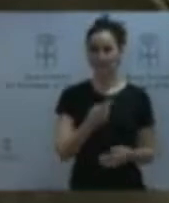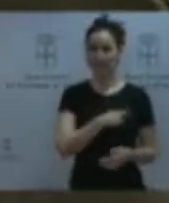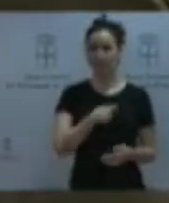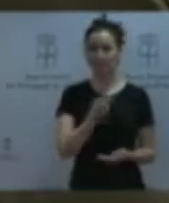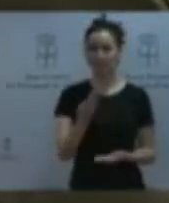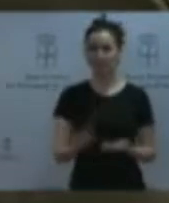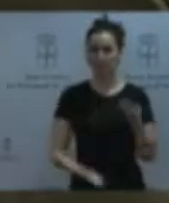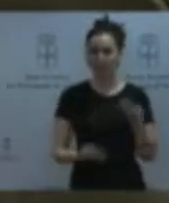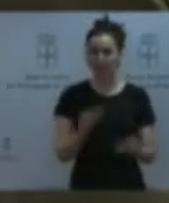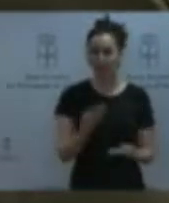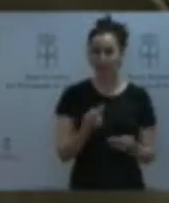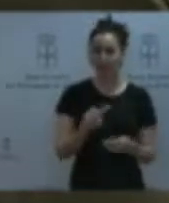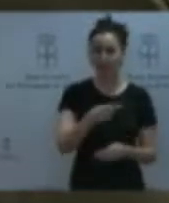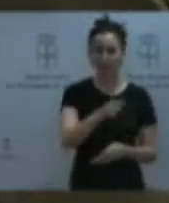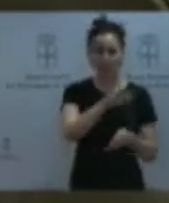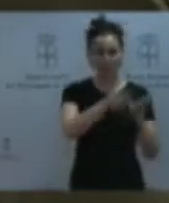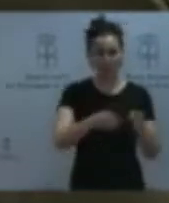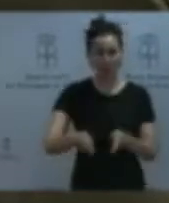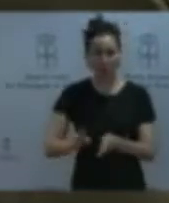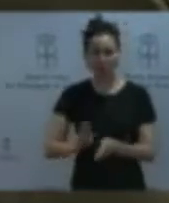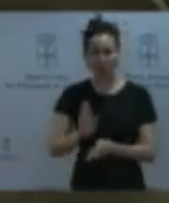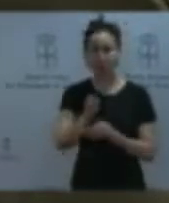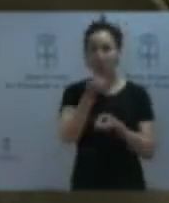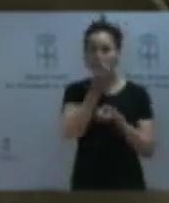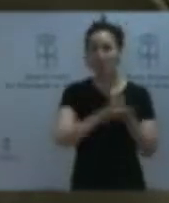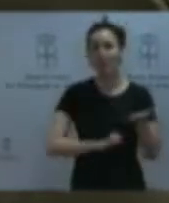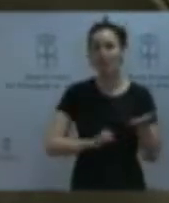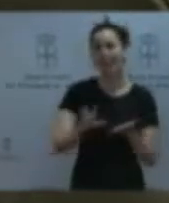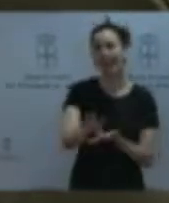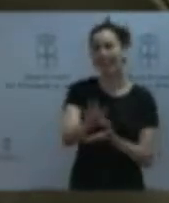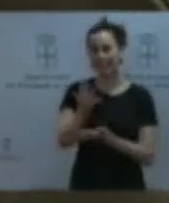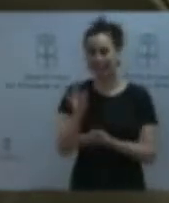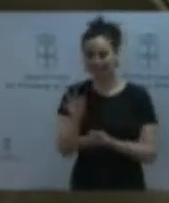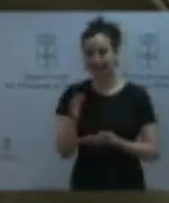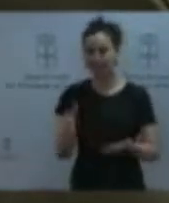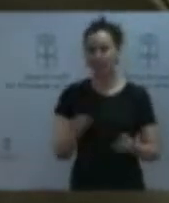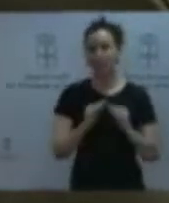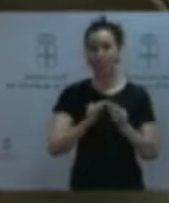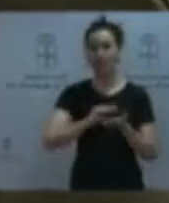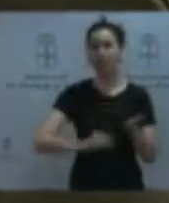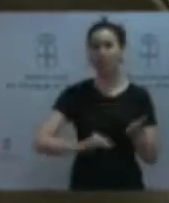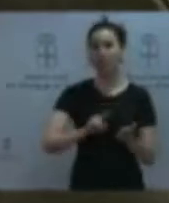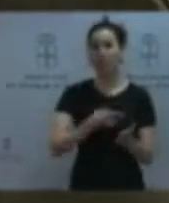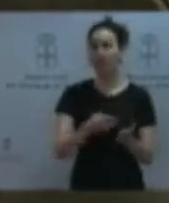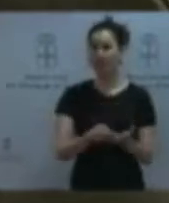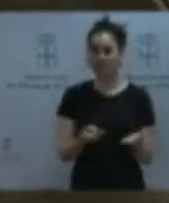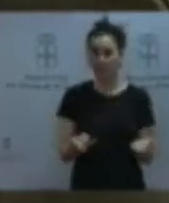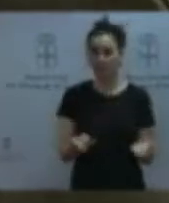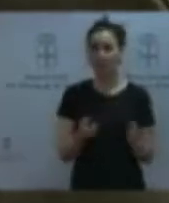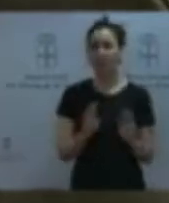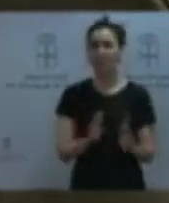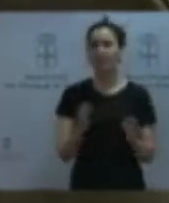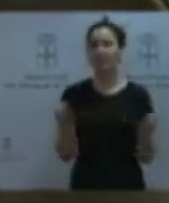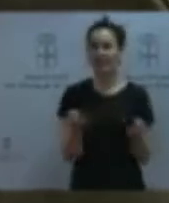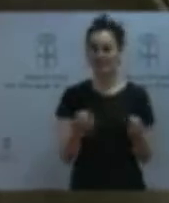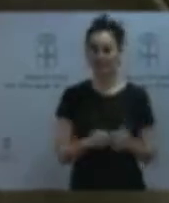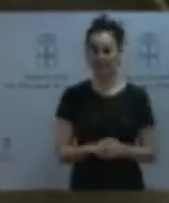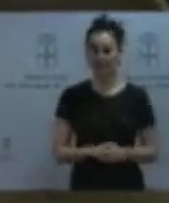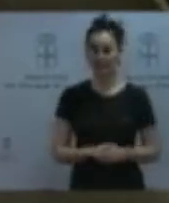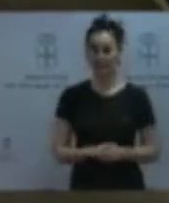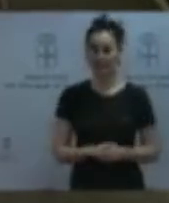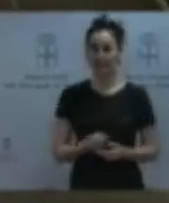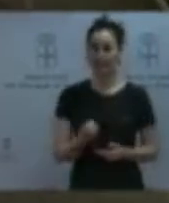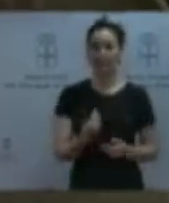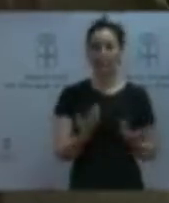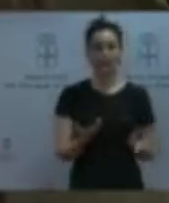informes alternativos a los elaborados por los técnicos, lo que significa que a alguien que no le sirve el informe de un técnico